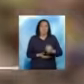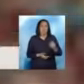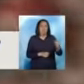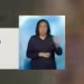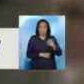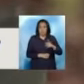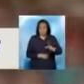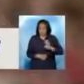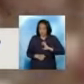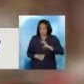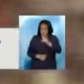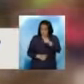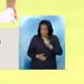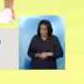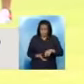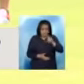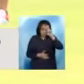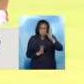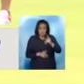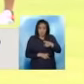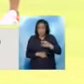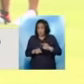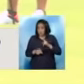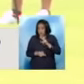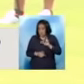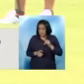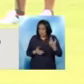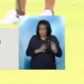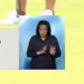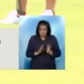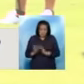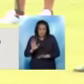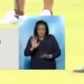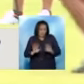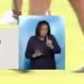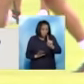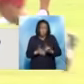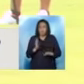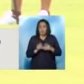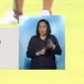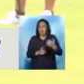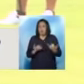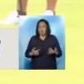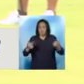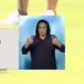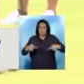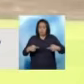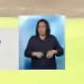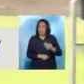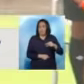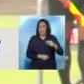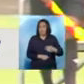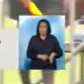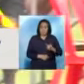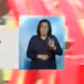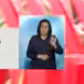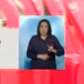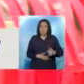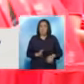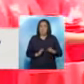El entrenador de la selección peruana, Ricardo Gareca, viene preparando el 11 que enfrentará este martes a Uruguay por la fecha 14 de las